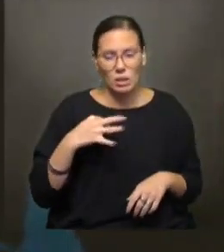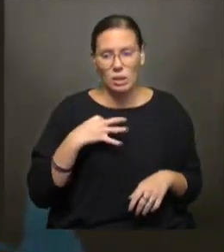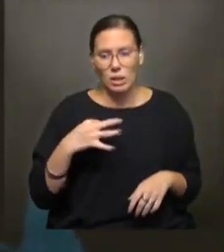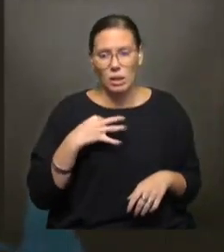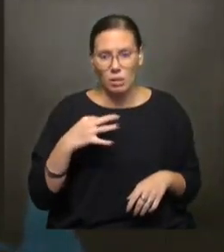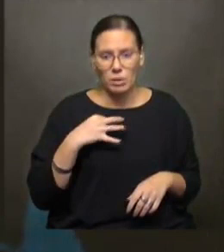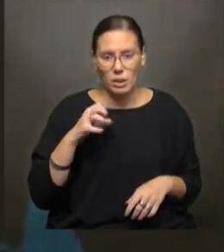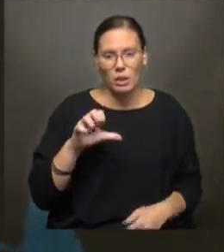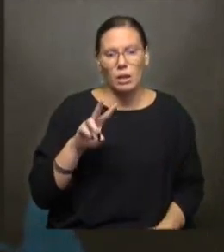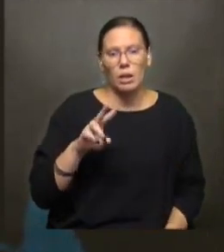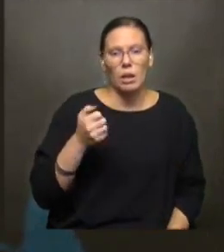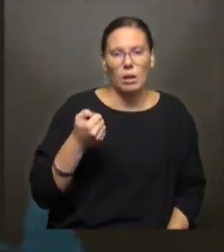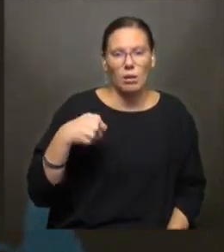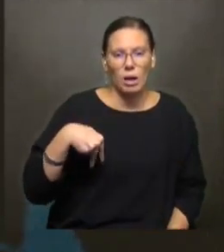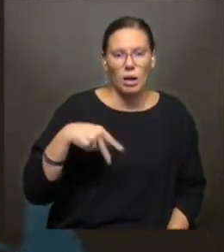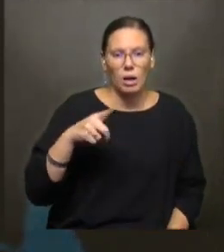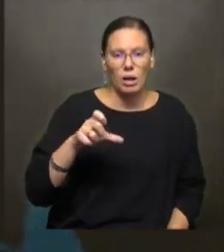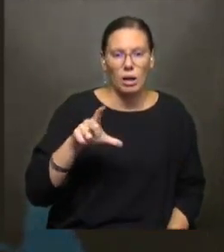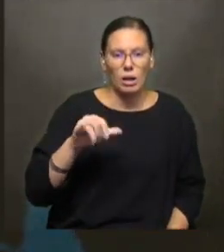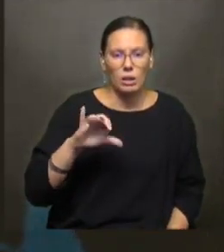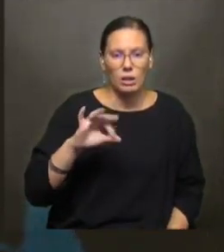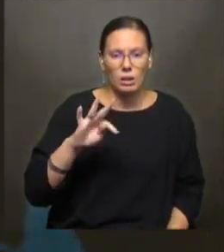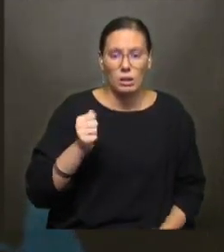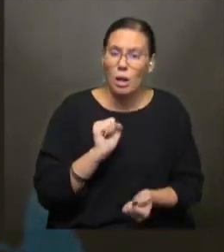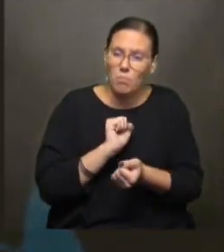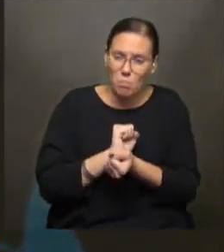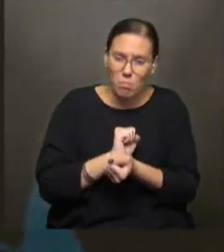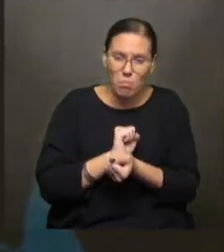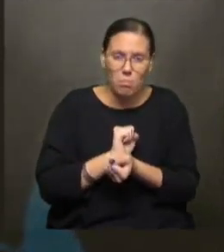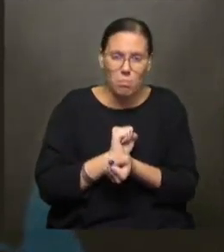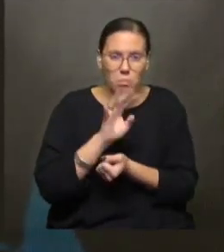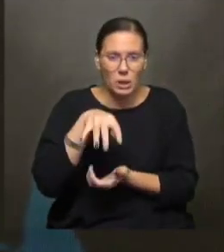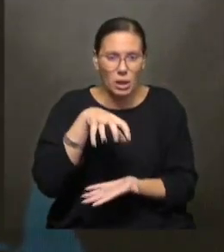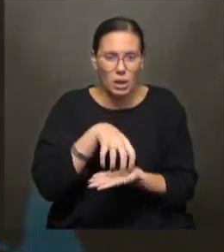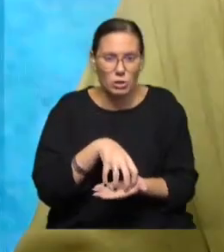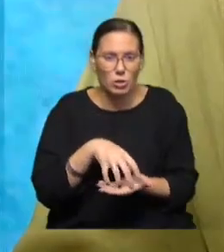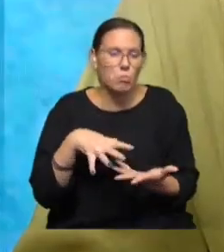evangelista que fueron los años en el que estuvo bueno en prisión por bueno